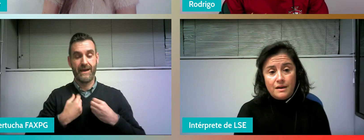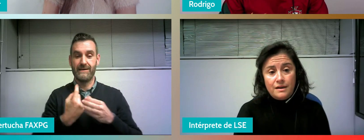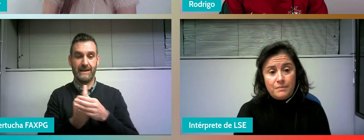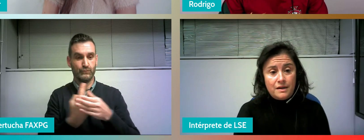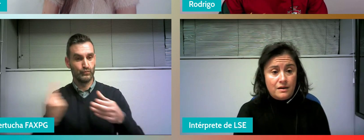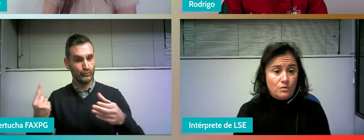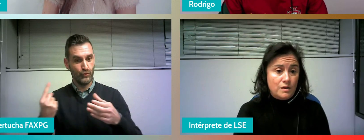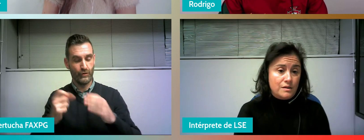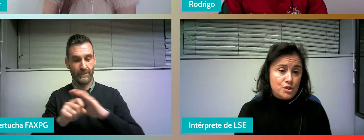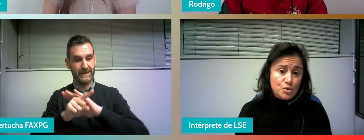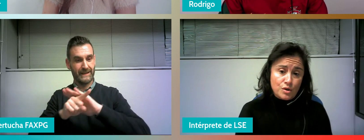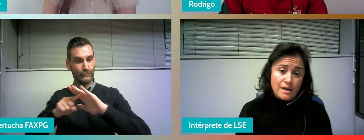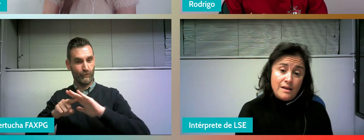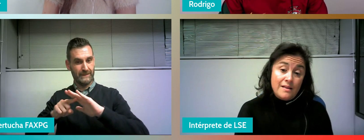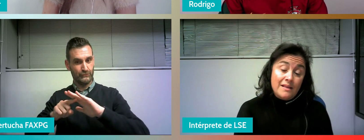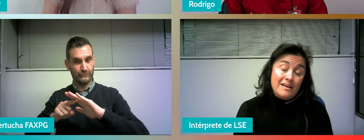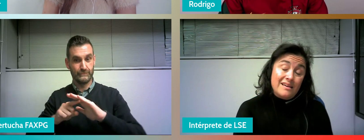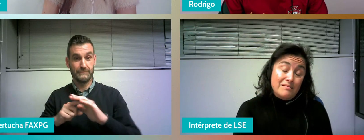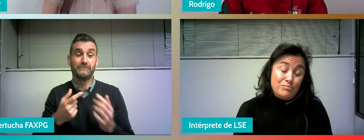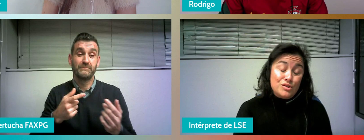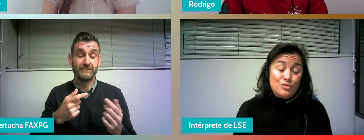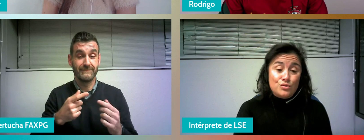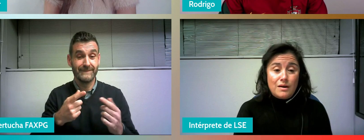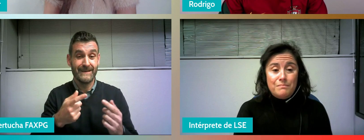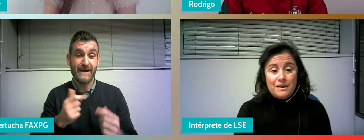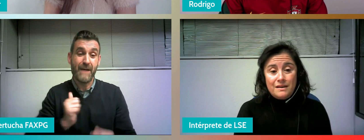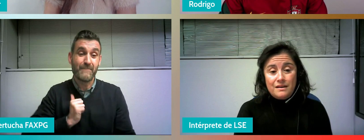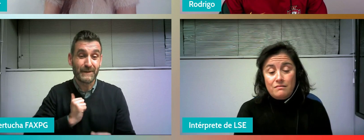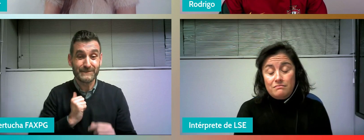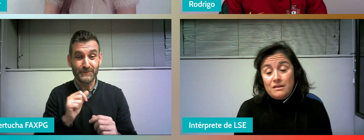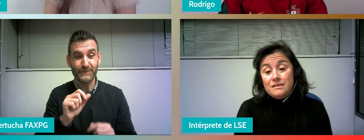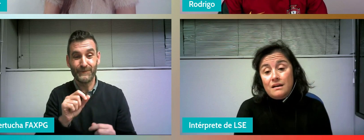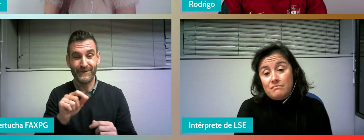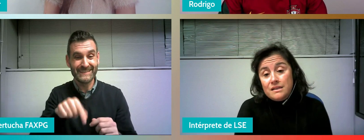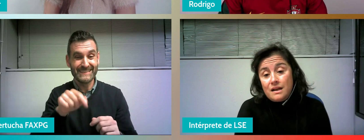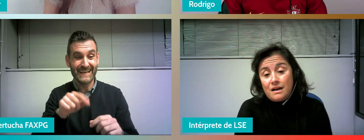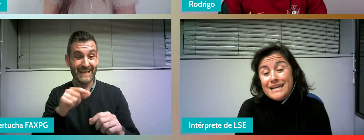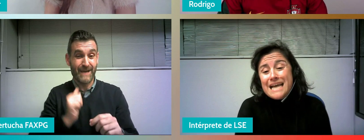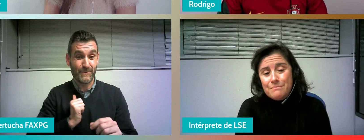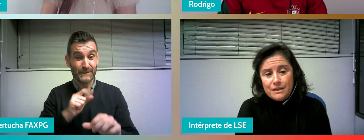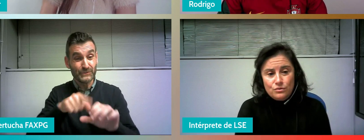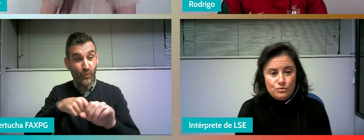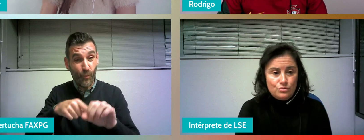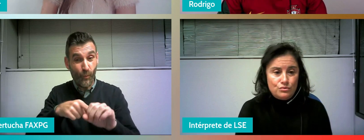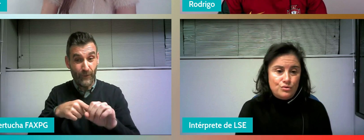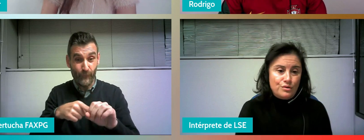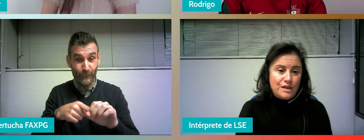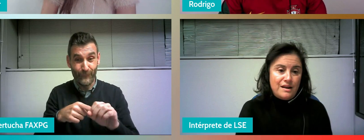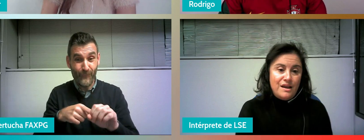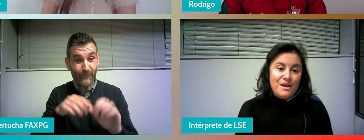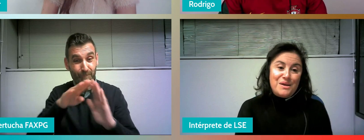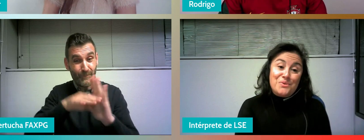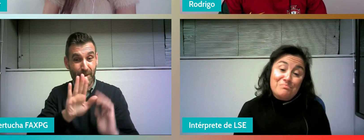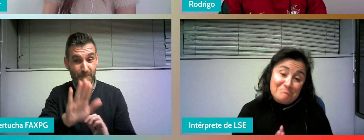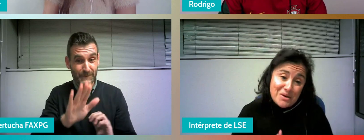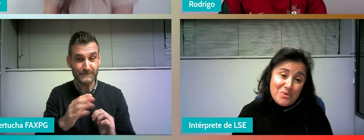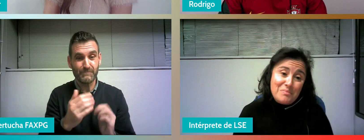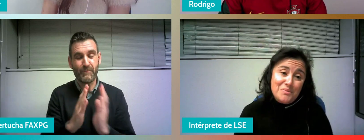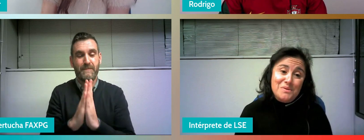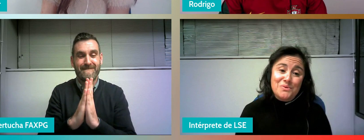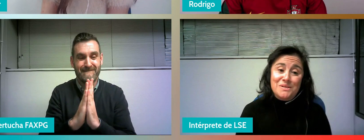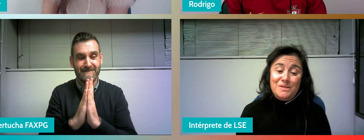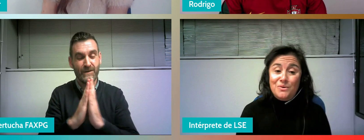gran barrera para la comunidad de sorda, impulsándonos a un aislamiento, ¿no? Social. Entón,